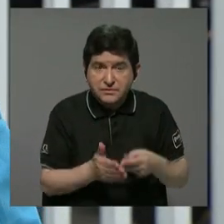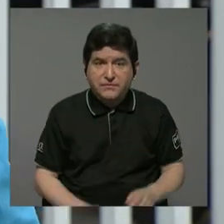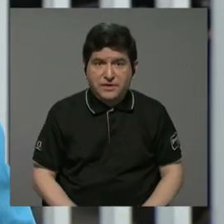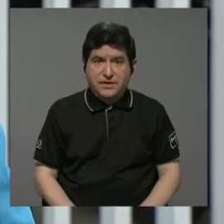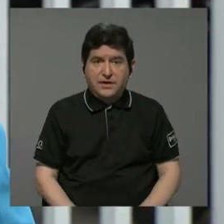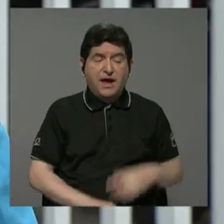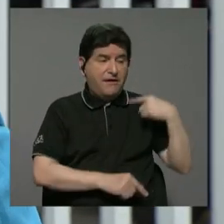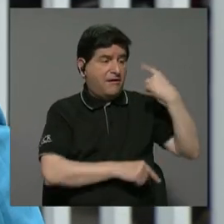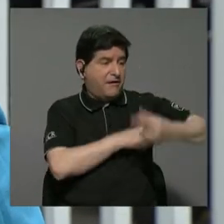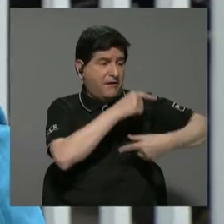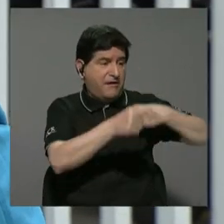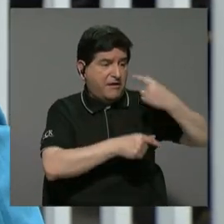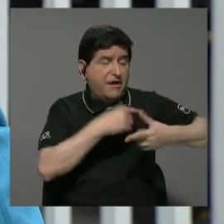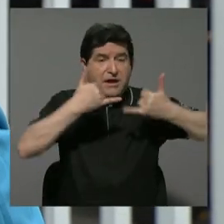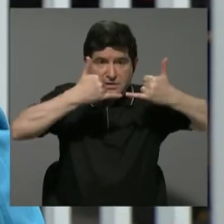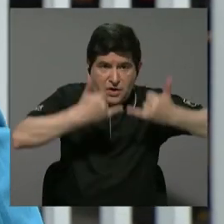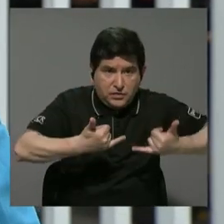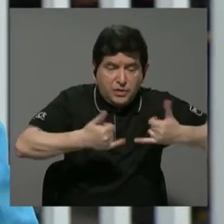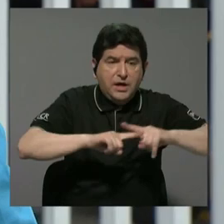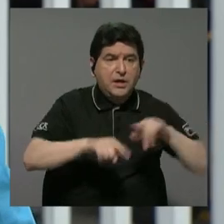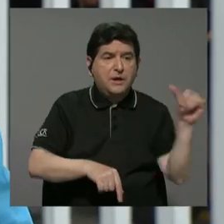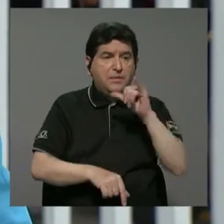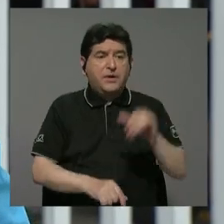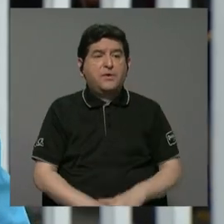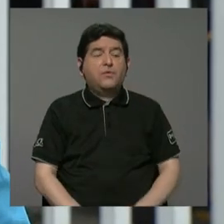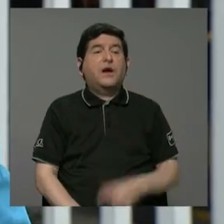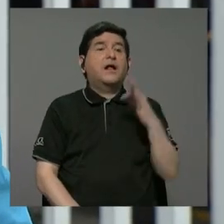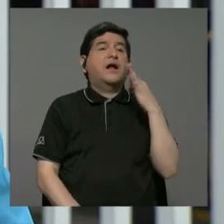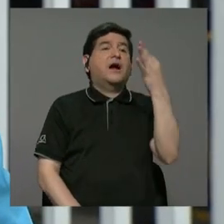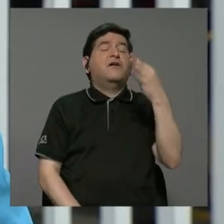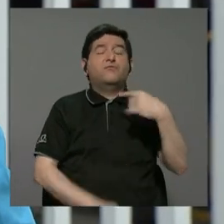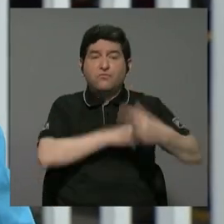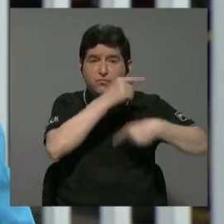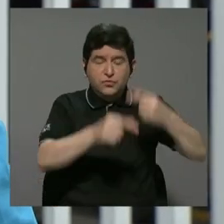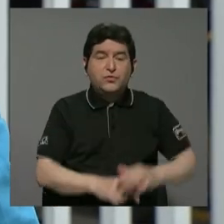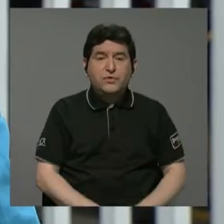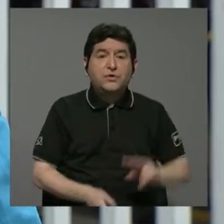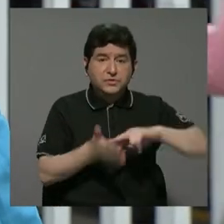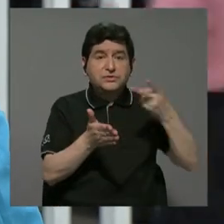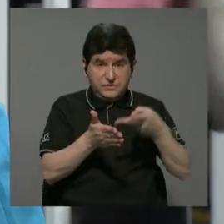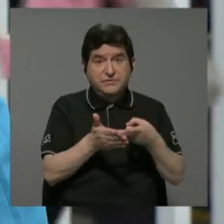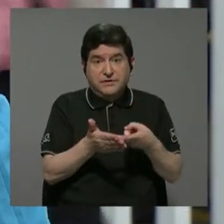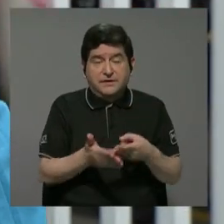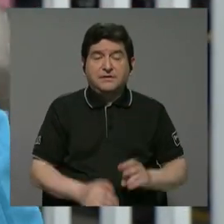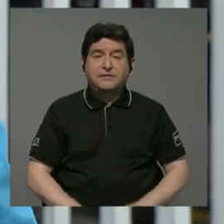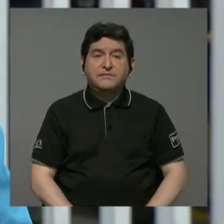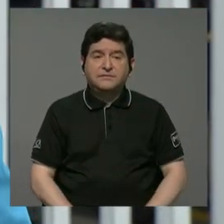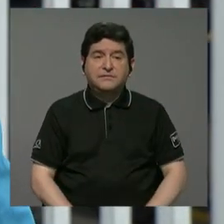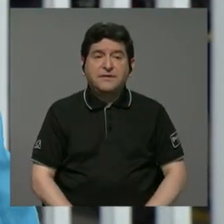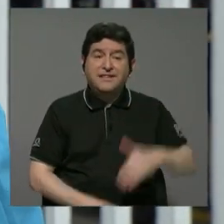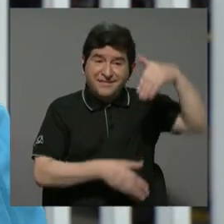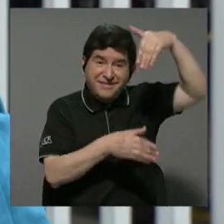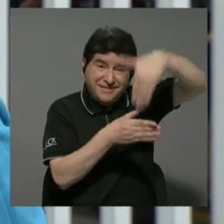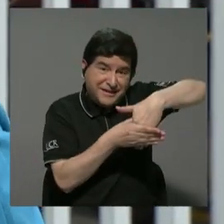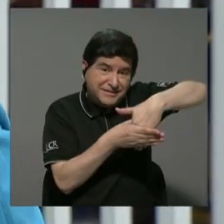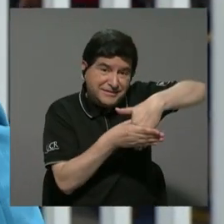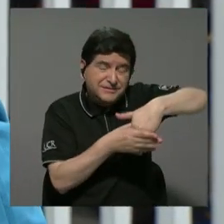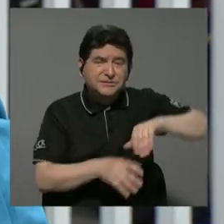las generaciones actuales, pero también de las que van a venir, es el porvenir. En el marco